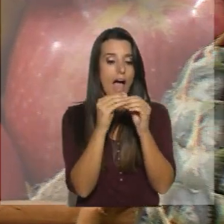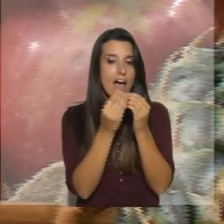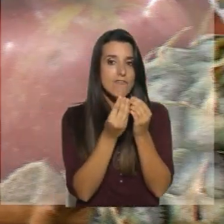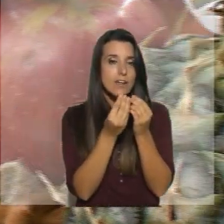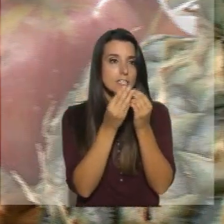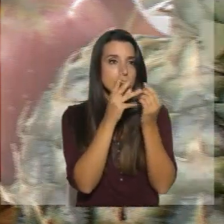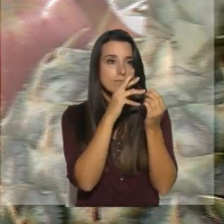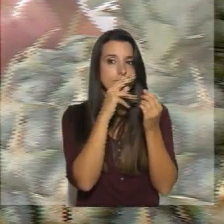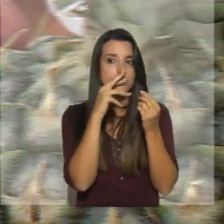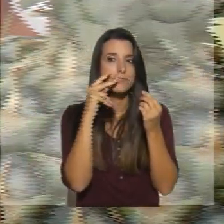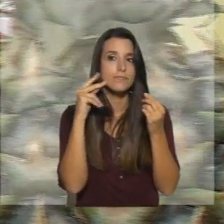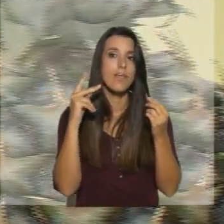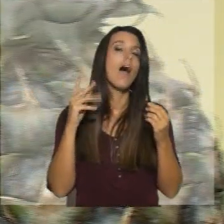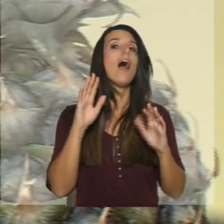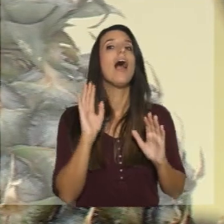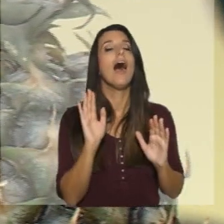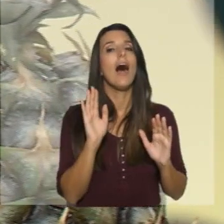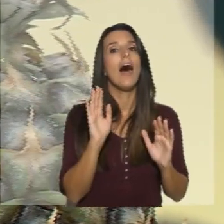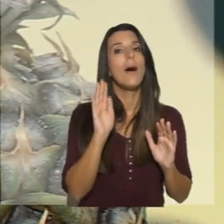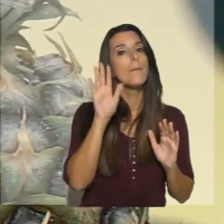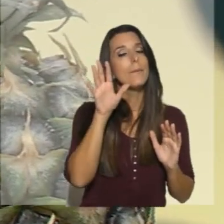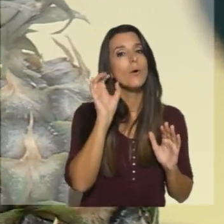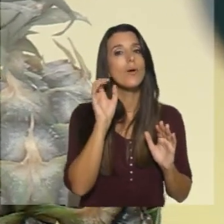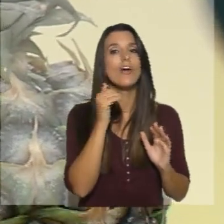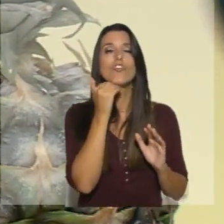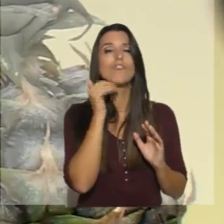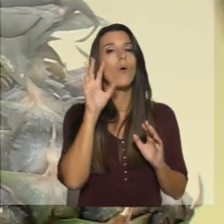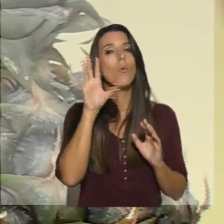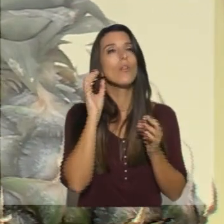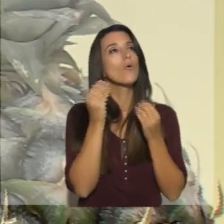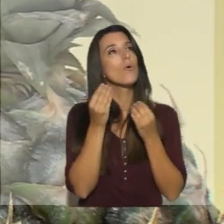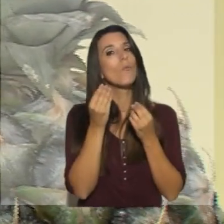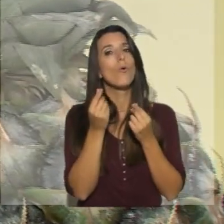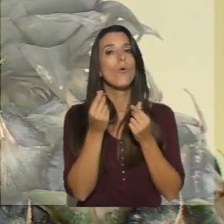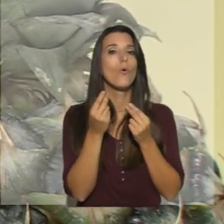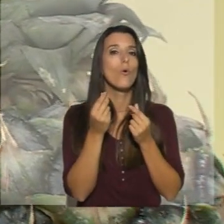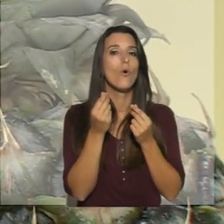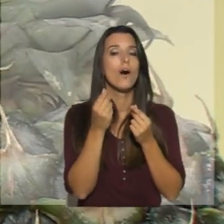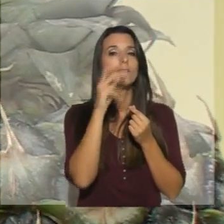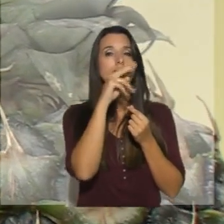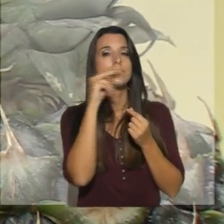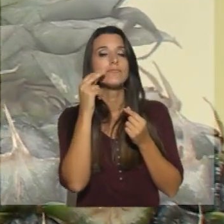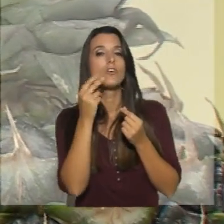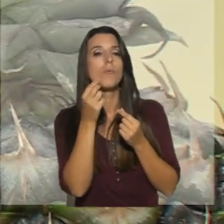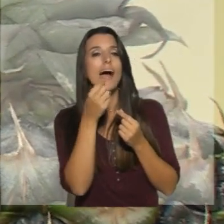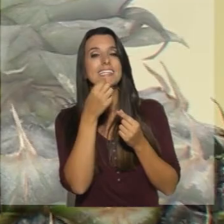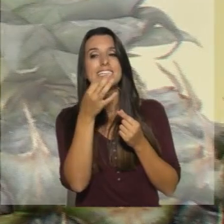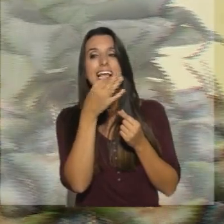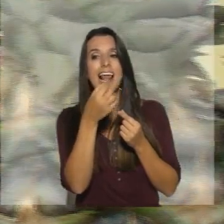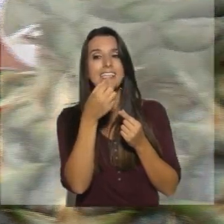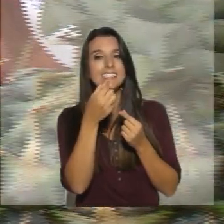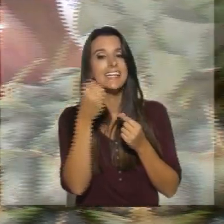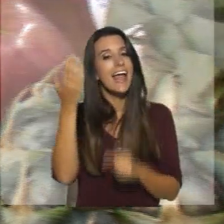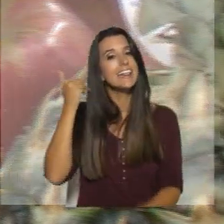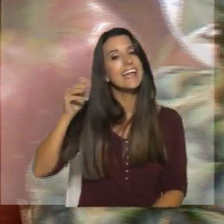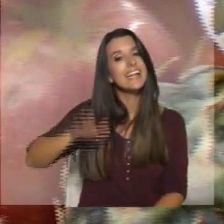ajá. hace... A mí, hablando de los aromas, a donde sí, nos llevan claro, a recordar. Exacto. Nos hace recordar un aroma a chicle muy conocido de nuestra